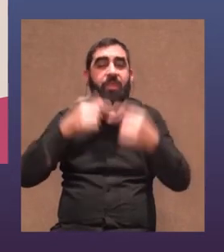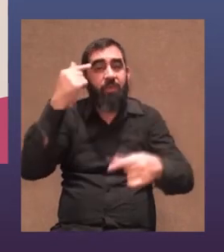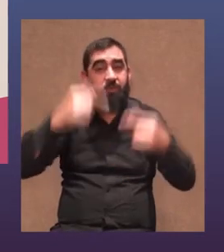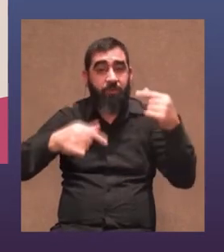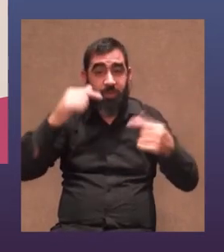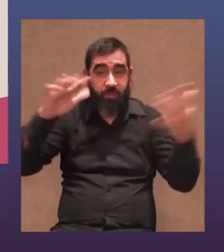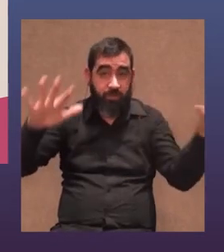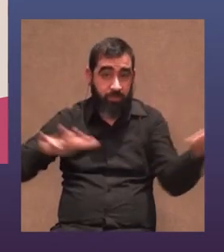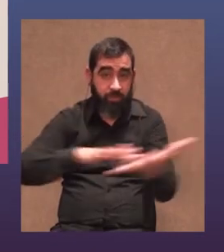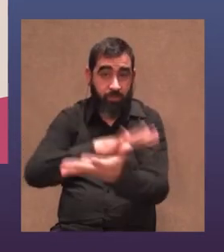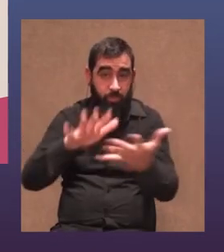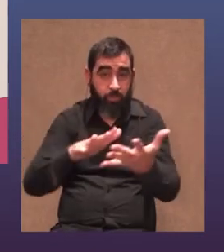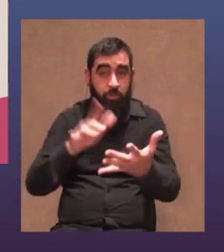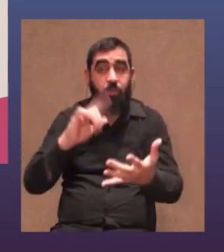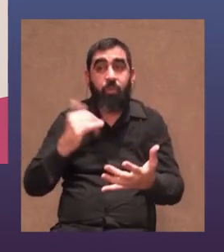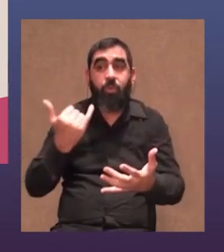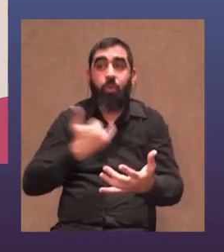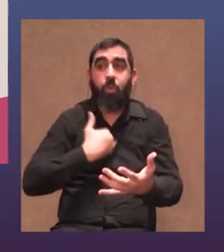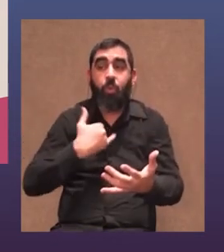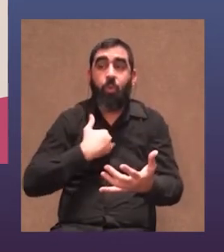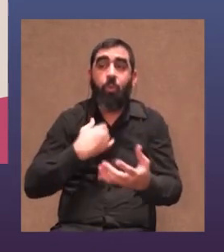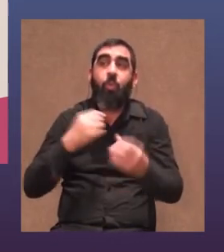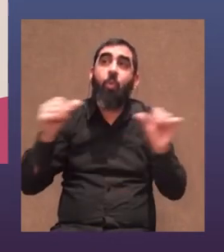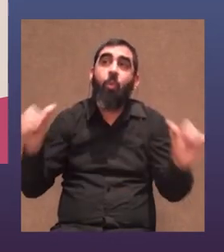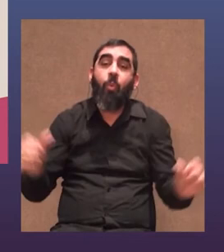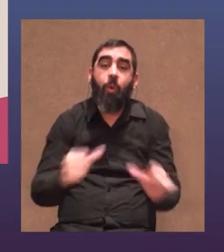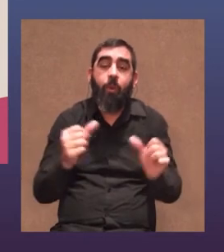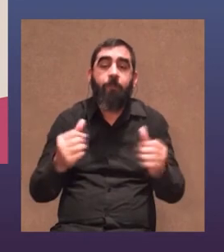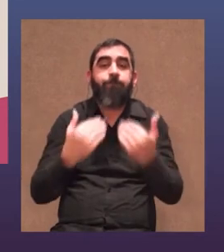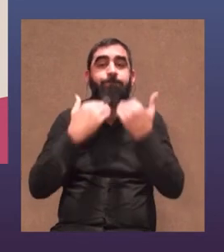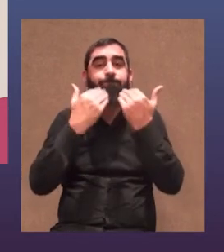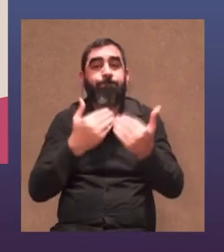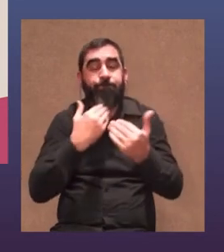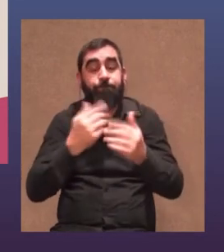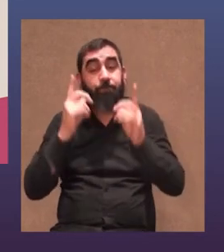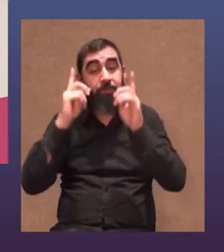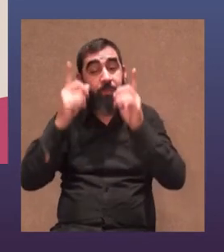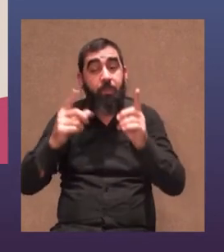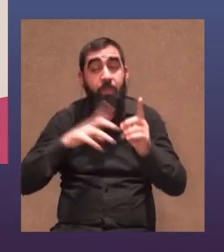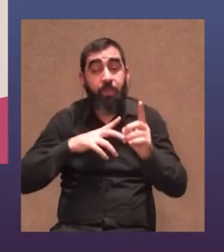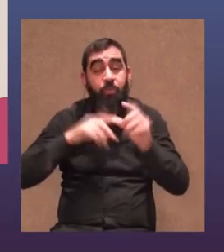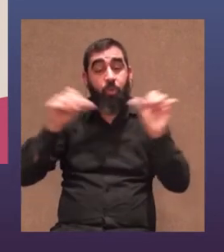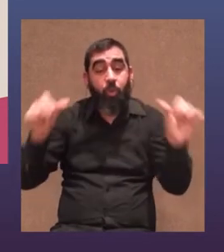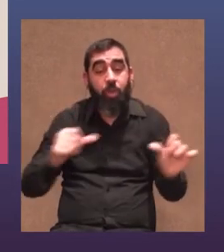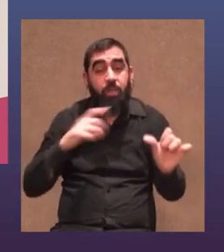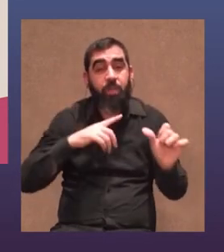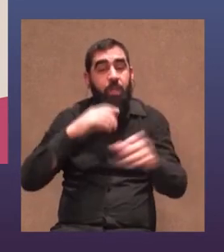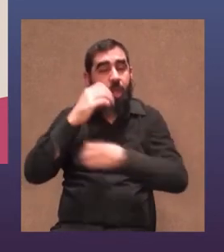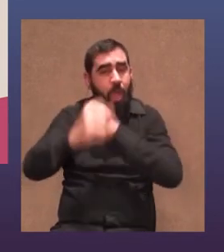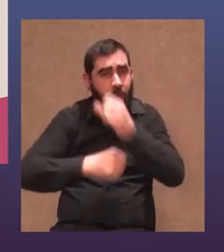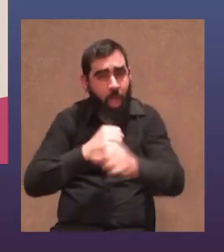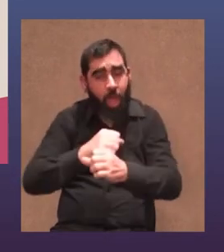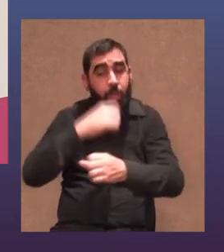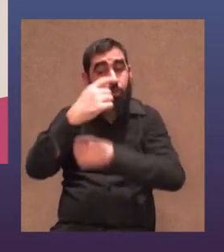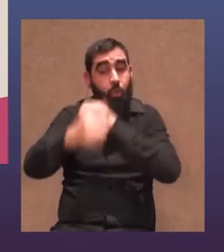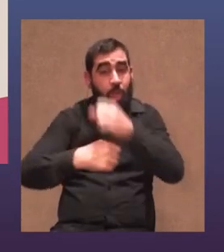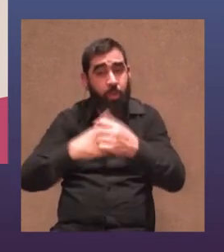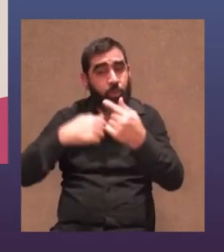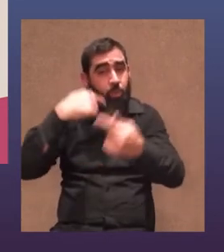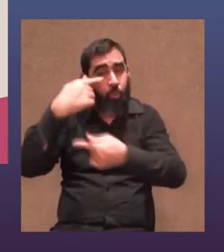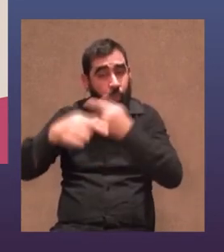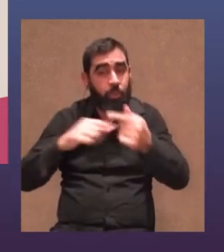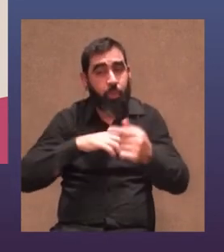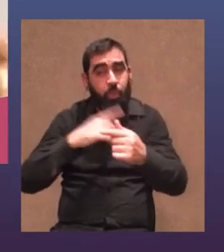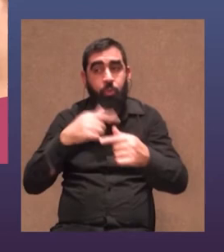¿cómo? Es algo muy ambicioso. Y eso también nos mantiene vivos, o sea, pasan los años y siempre estamos como que